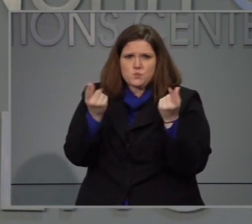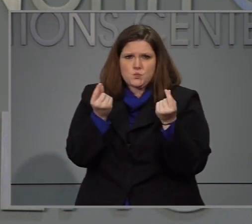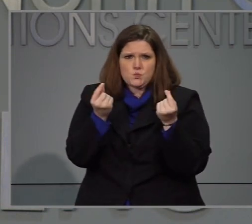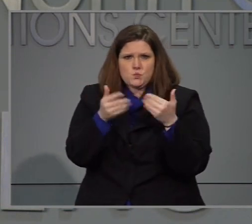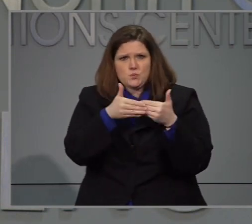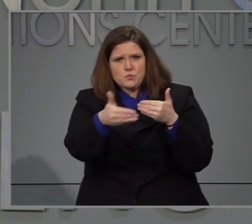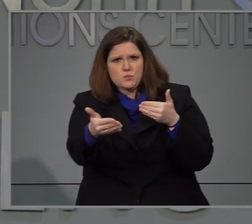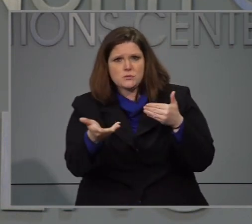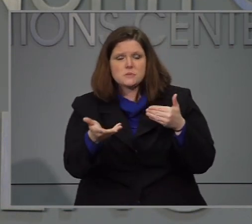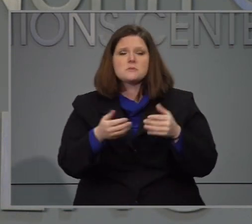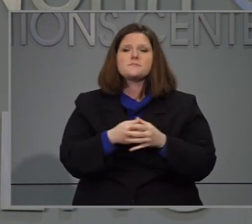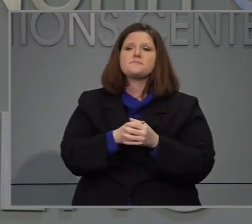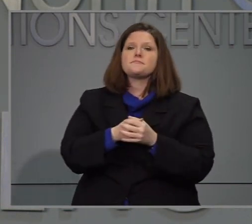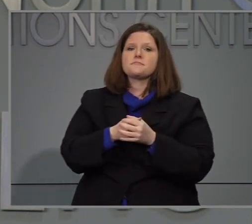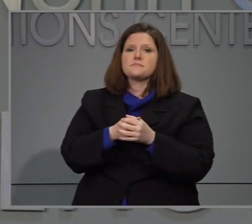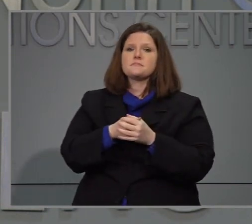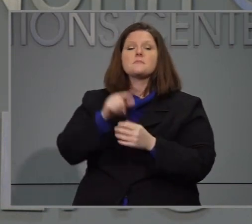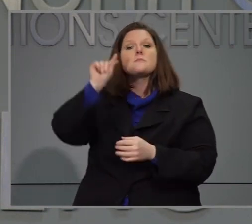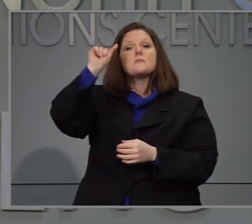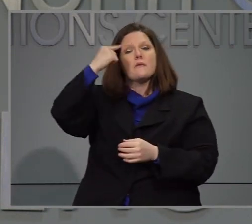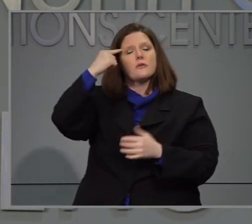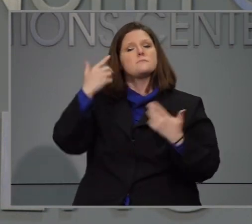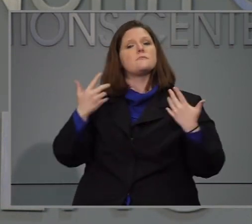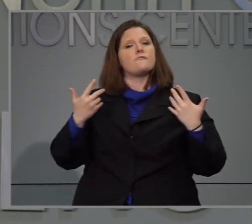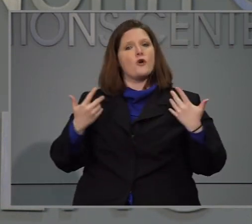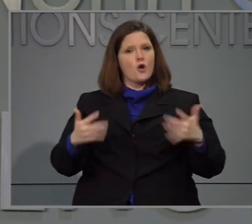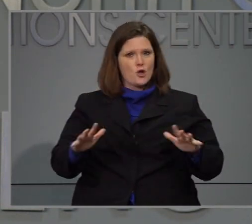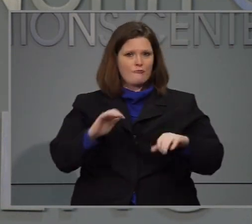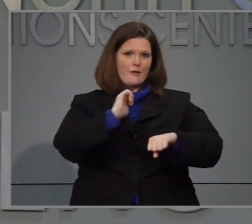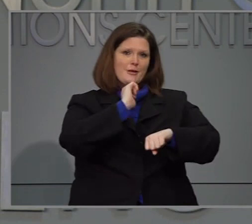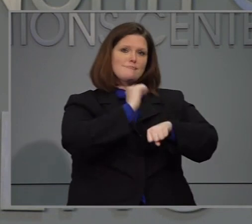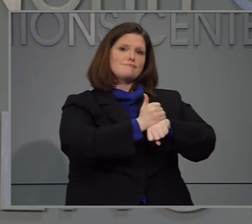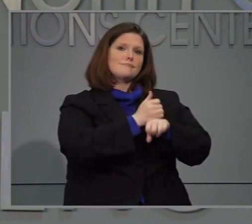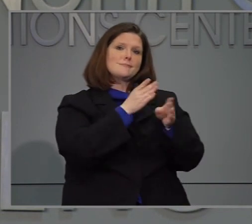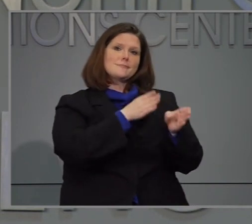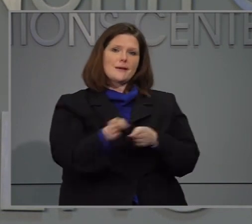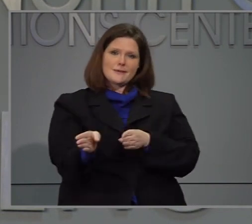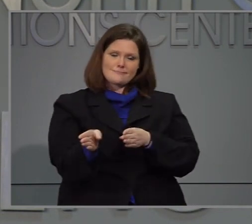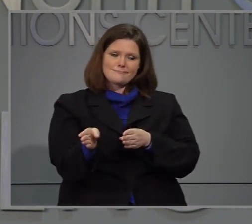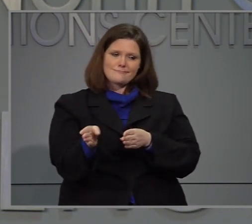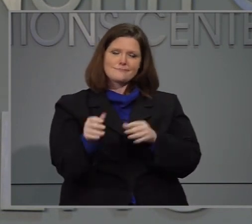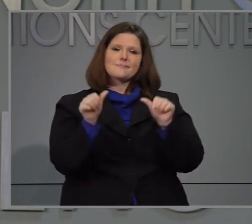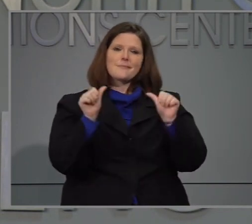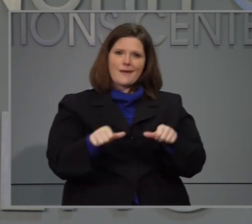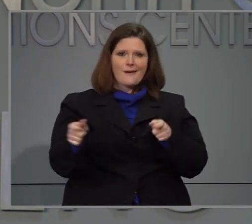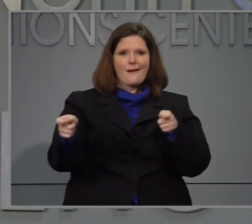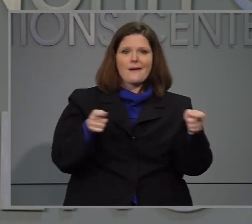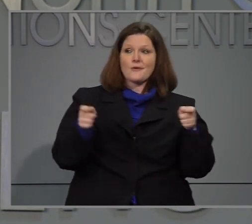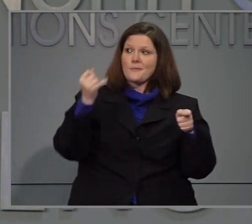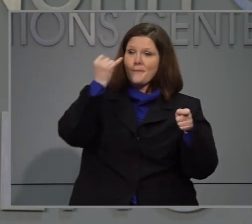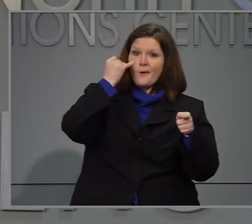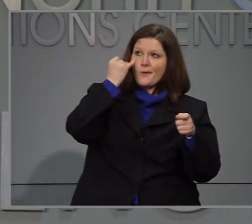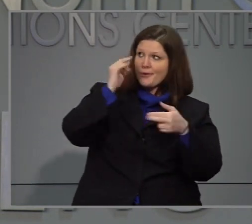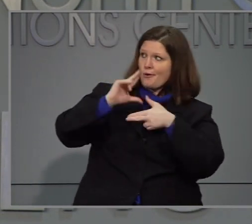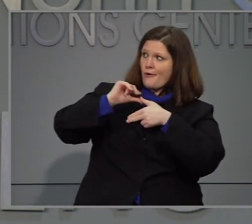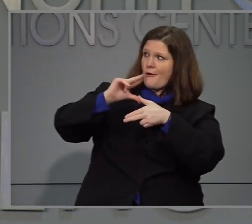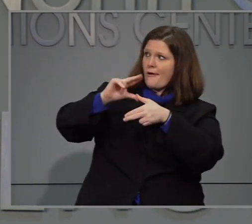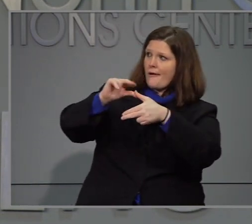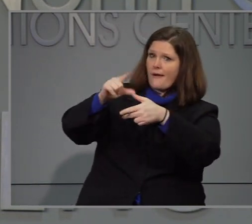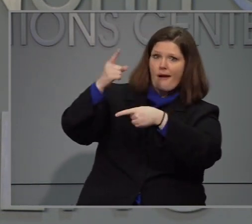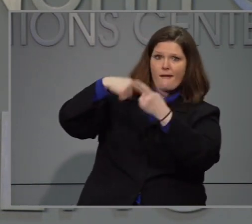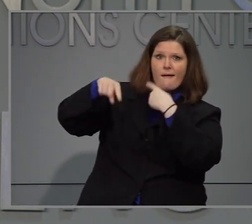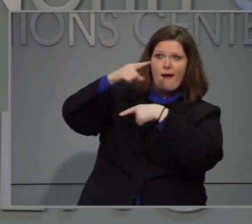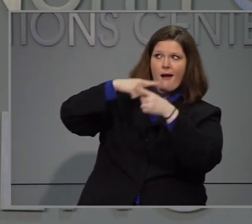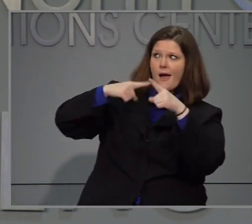Respuesta: ya tenemos planes para estar listos para un huracán si sucede. Nuestro centro de